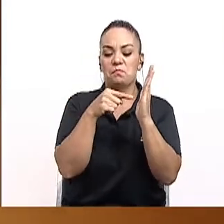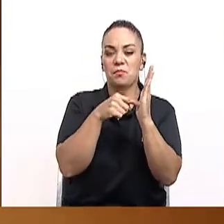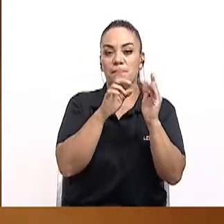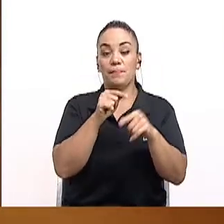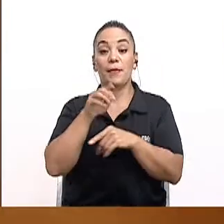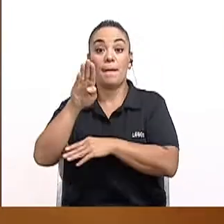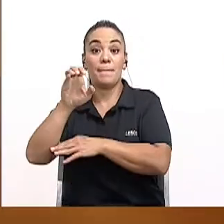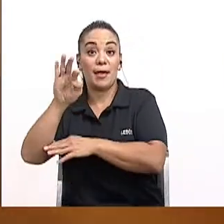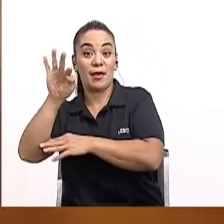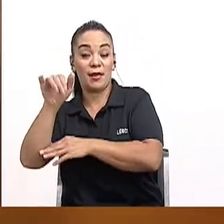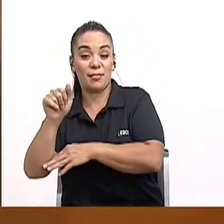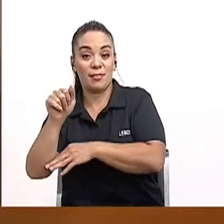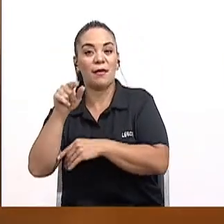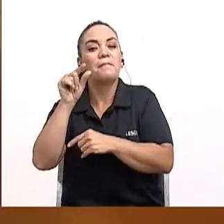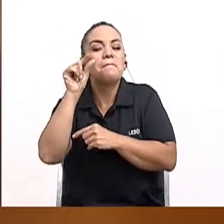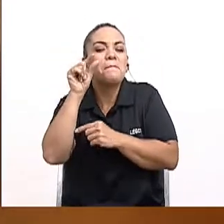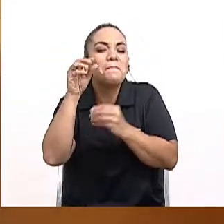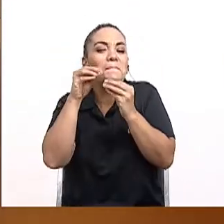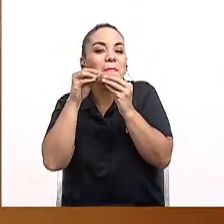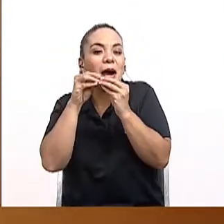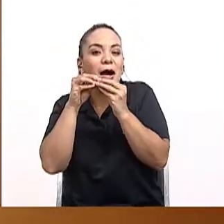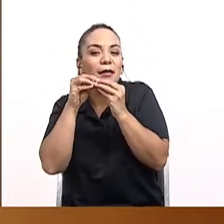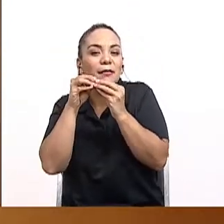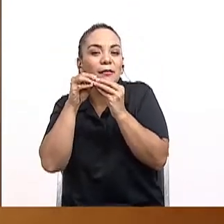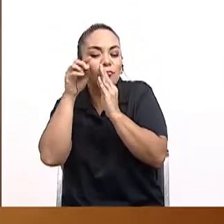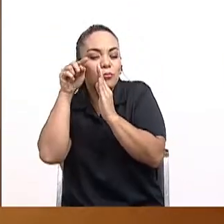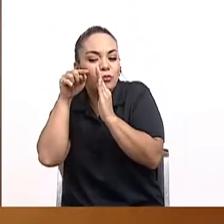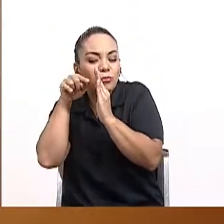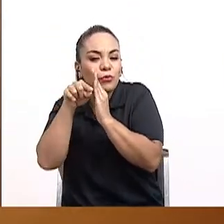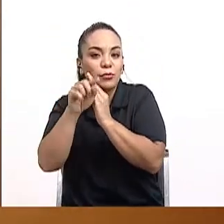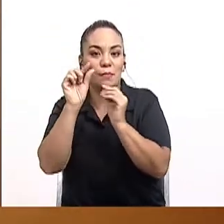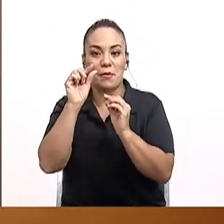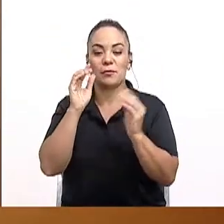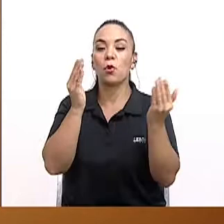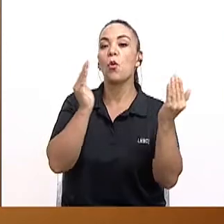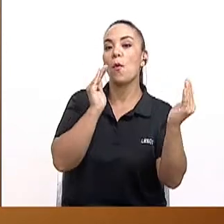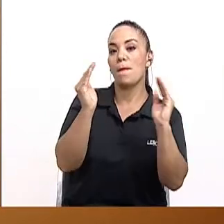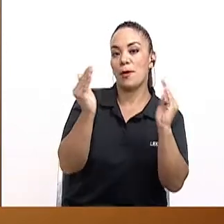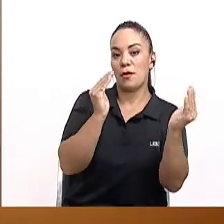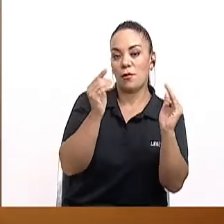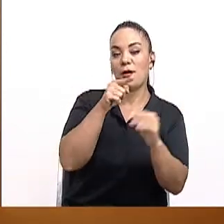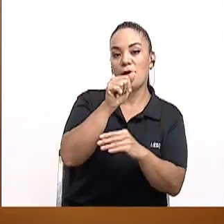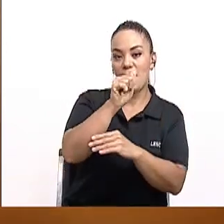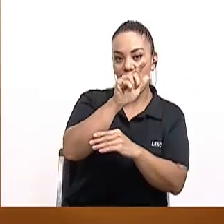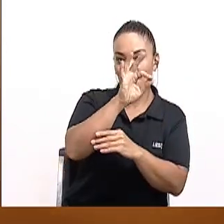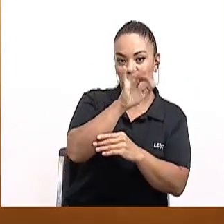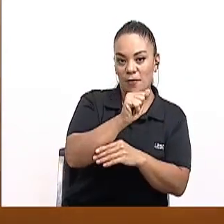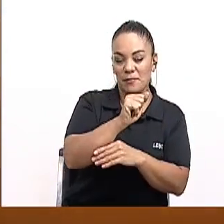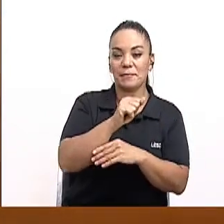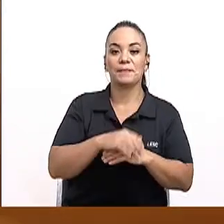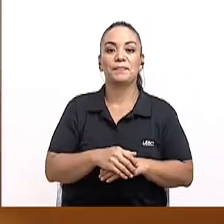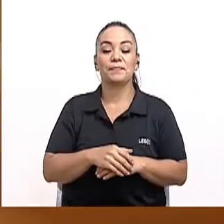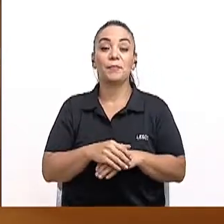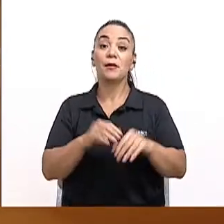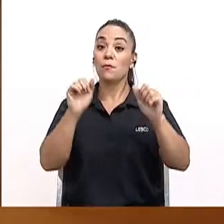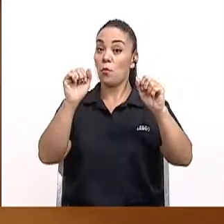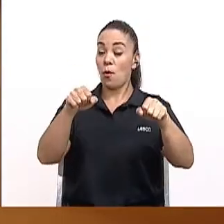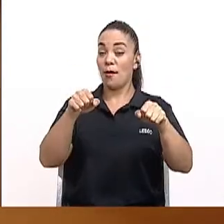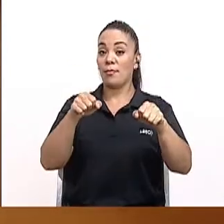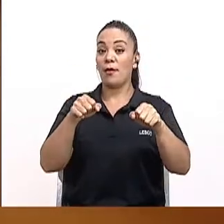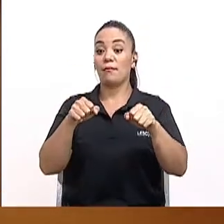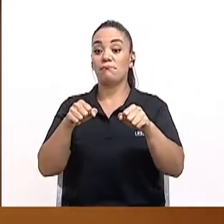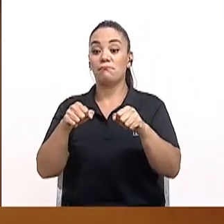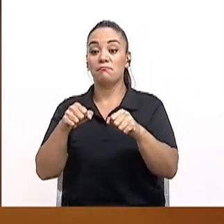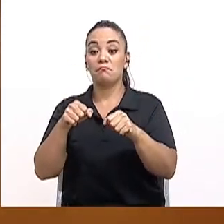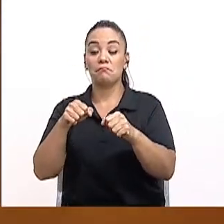beta, tiene un poquito más de poder de penetración comparado con la radiación alfa. Se puede detener con una lámina